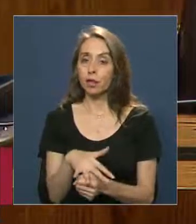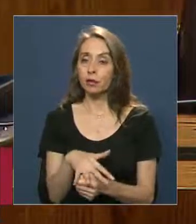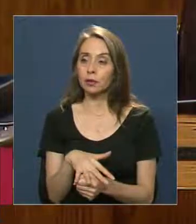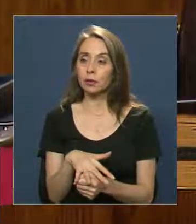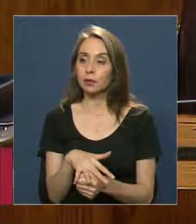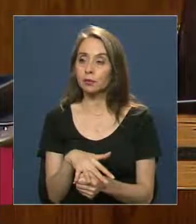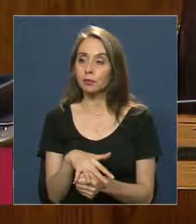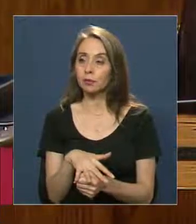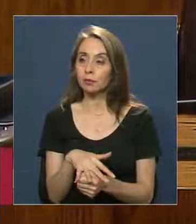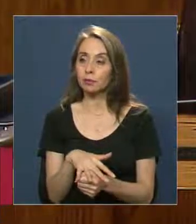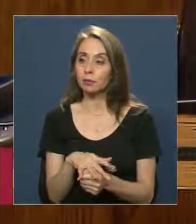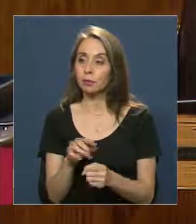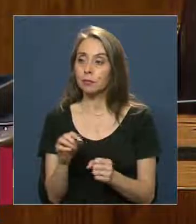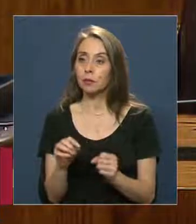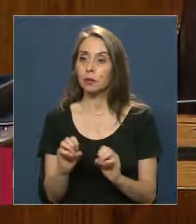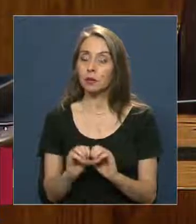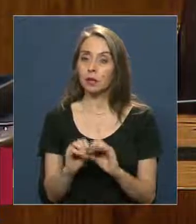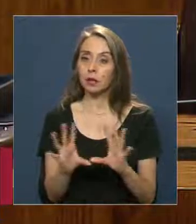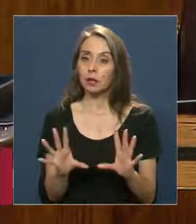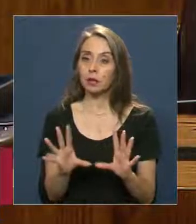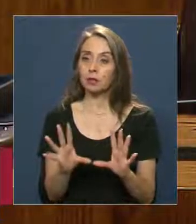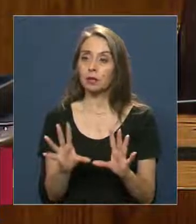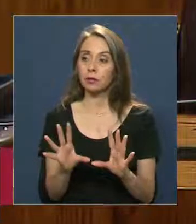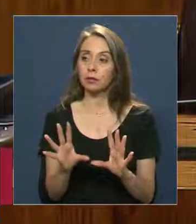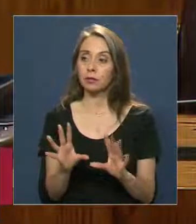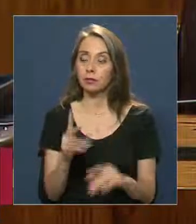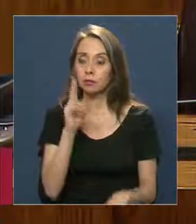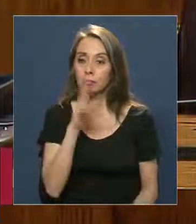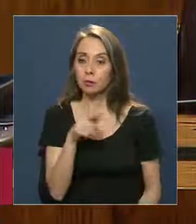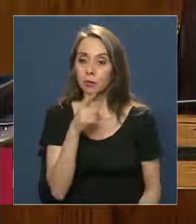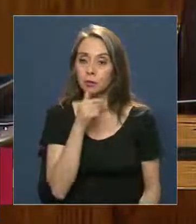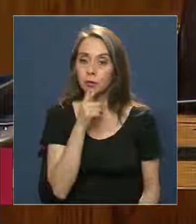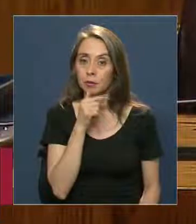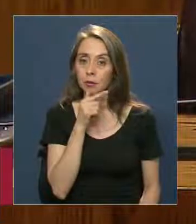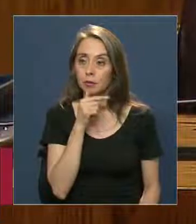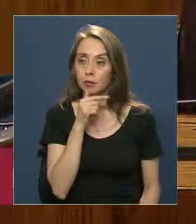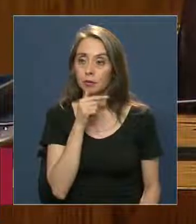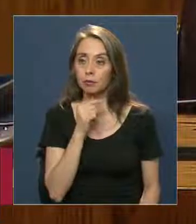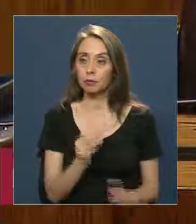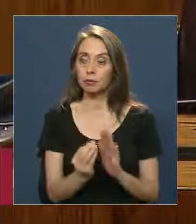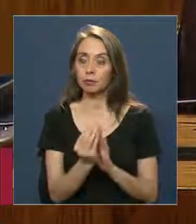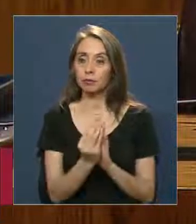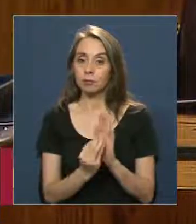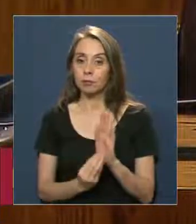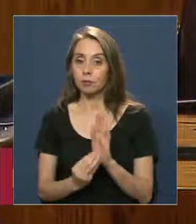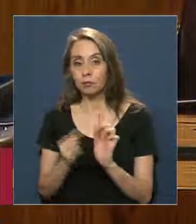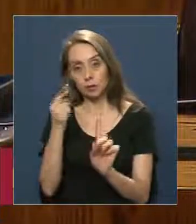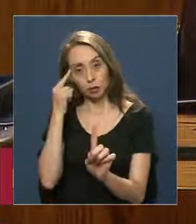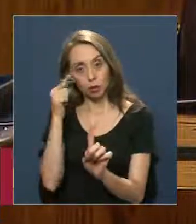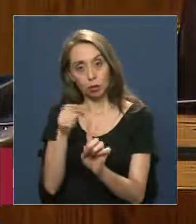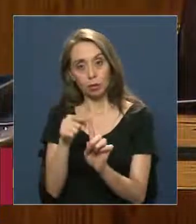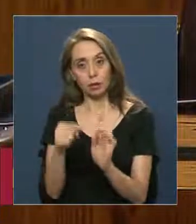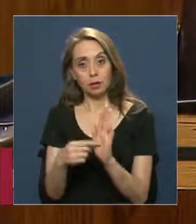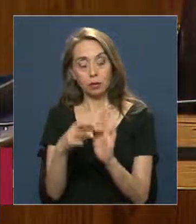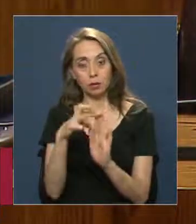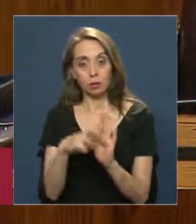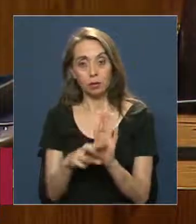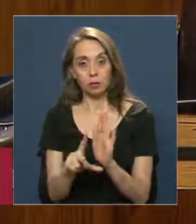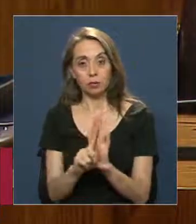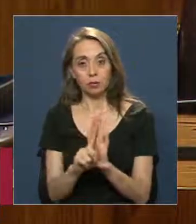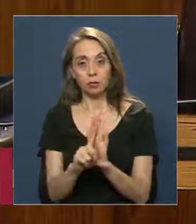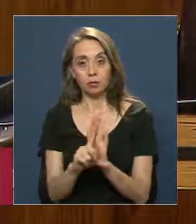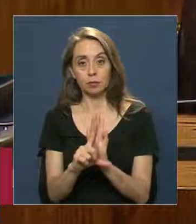materia muy claro. Sin lugar a dudas, consideramos que el objetivo de esta iniciativa no solamente